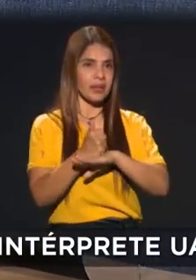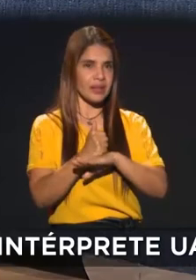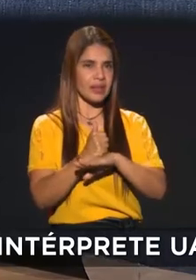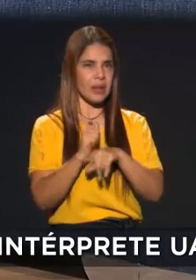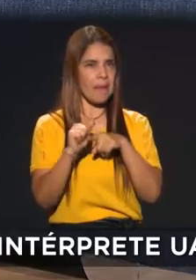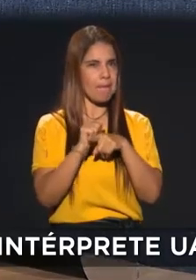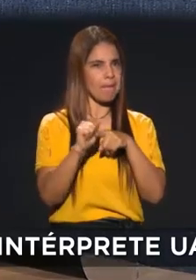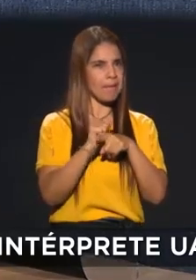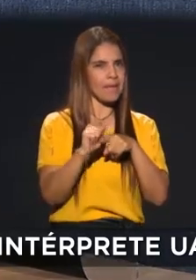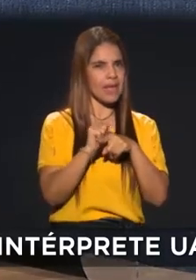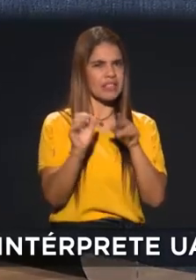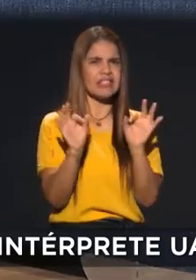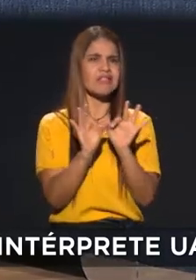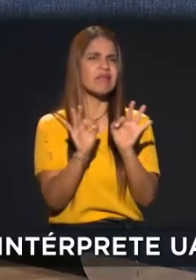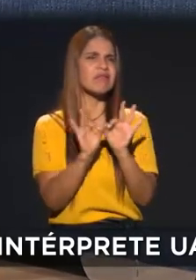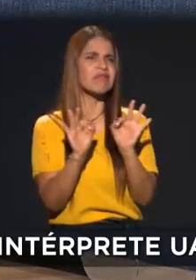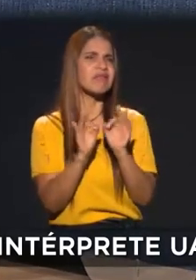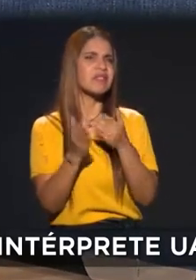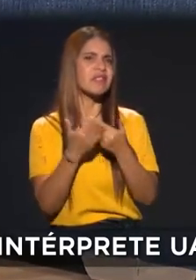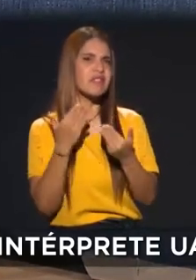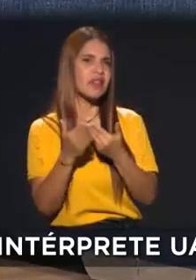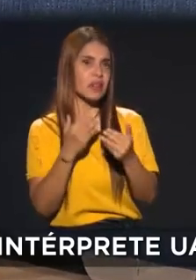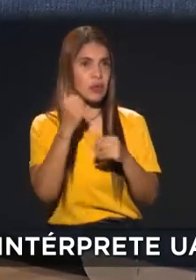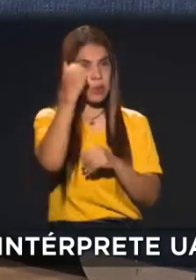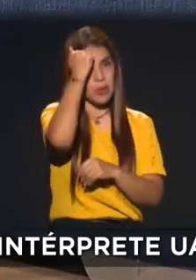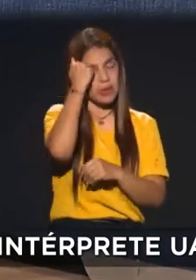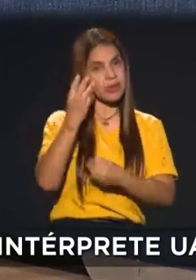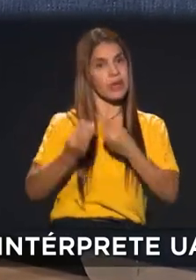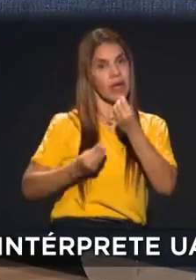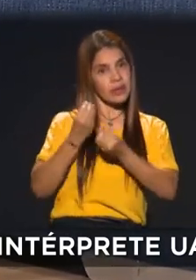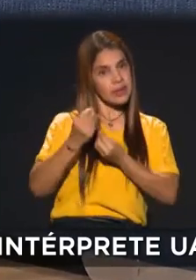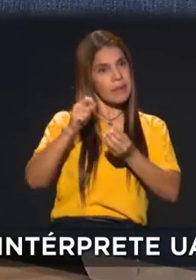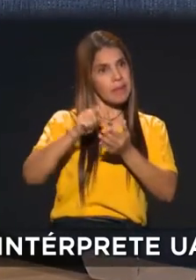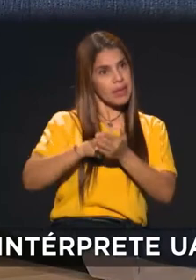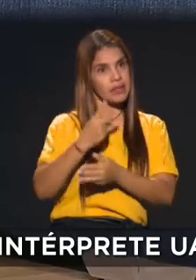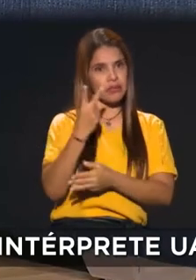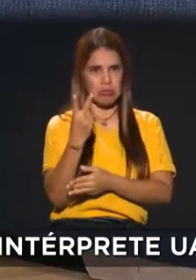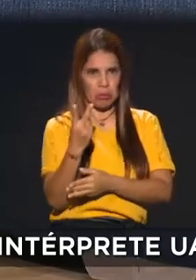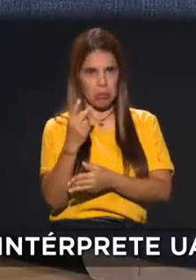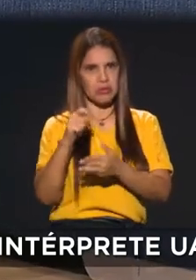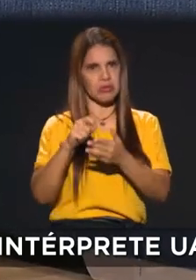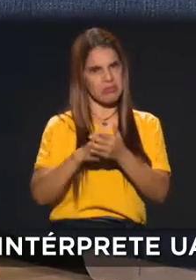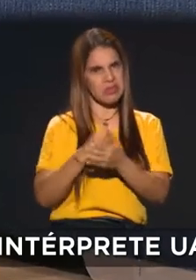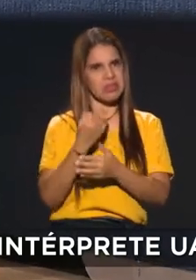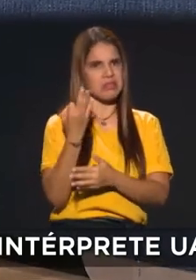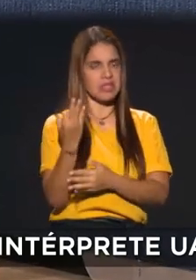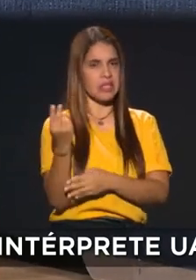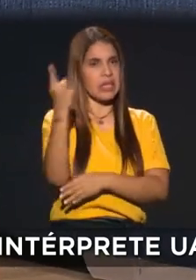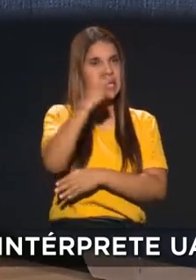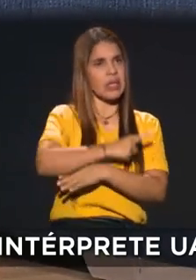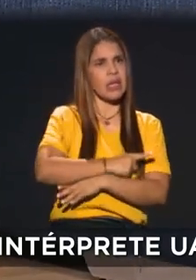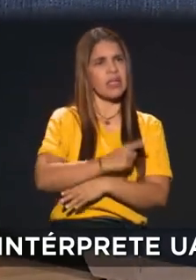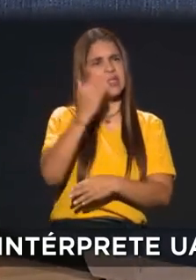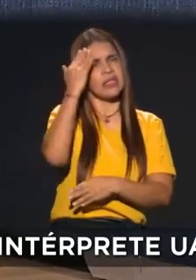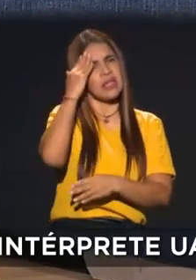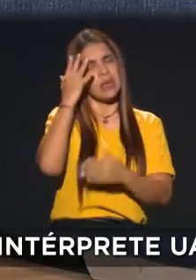que son prácticos, que son sencillos, fáciles de hacer, los profesores lo pueden hacer 2 o 3 veces al día, porque sabemos que están sumamente